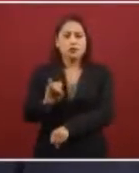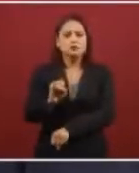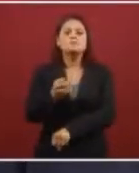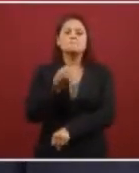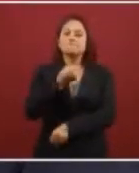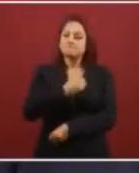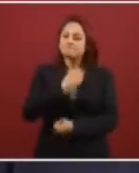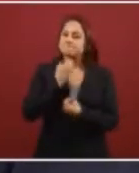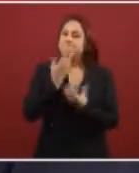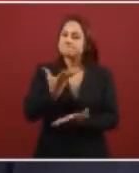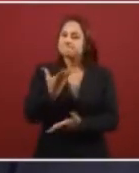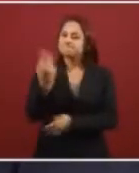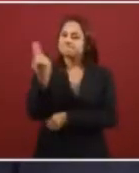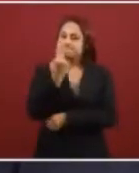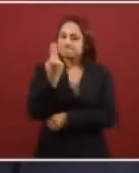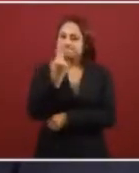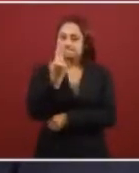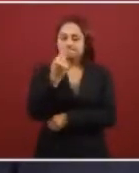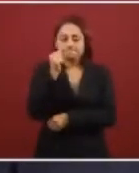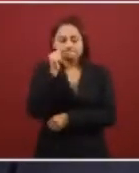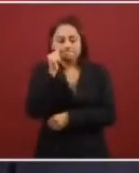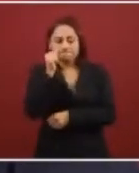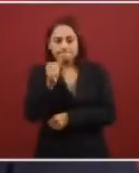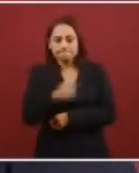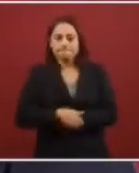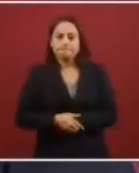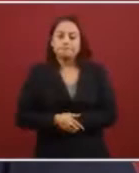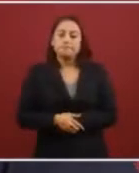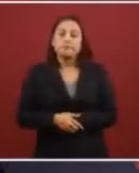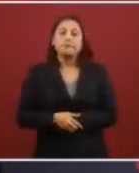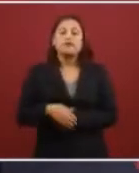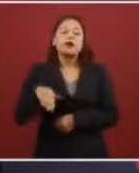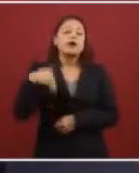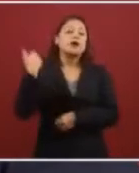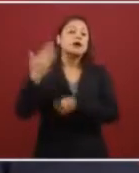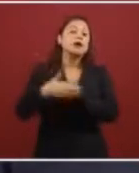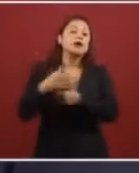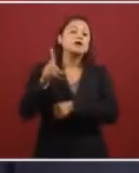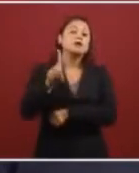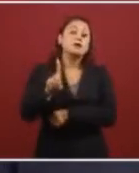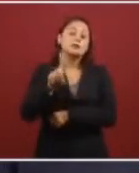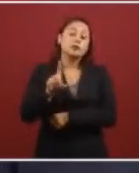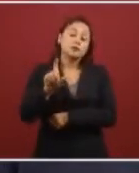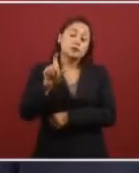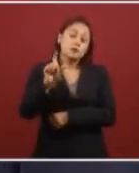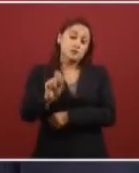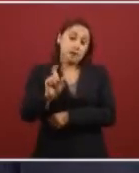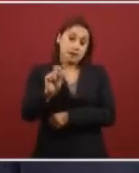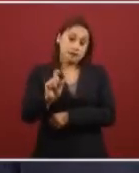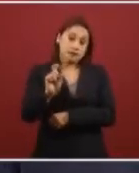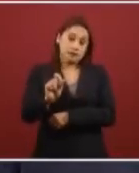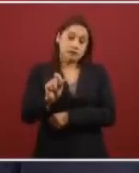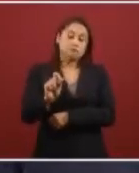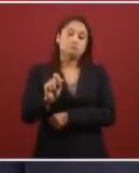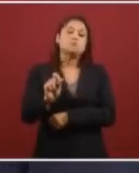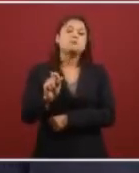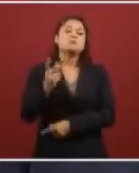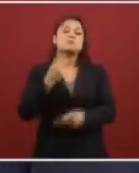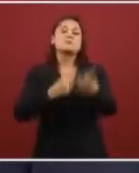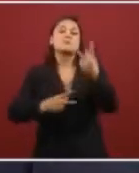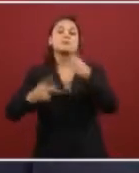and on Sunday, on the 20th, viene el secretario de Estado. The Secretary of State will be